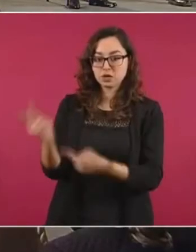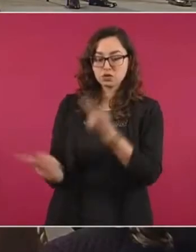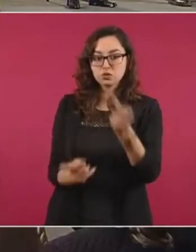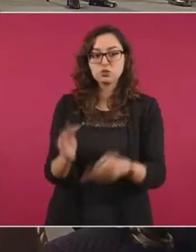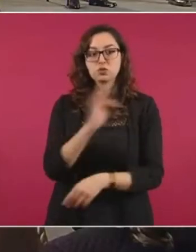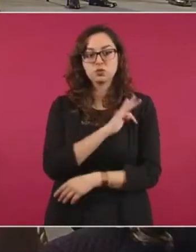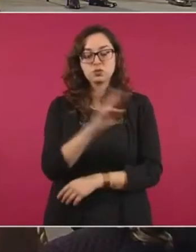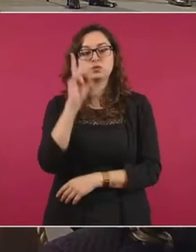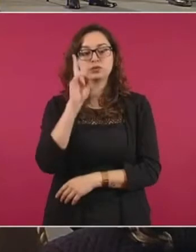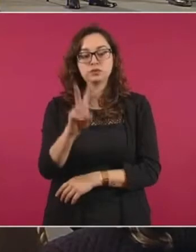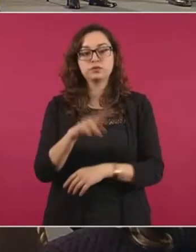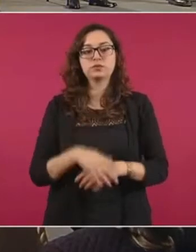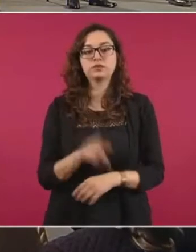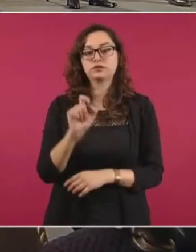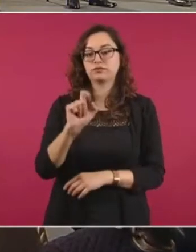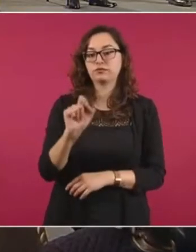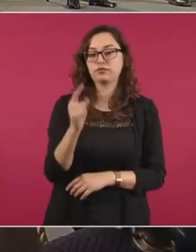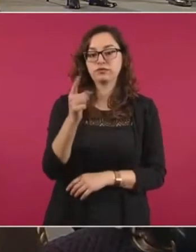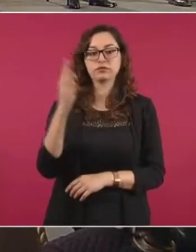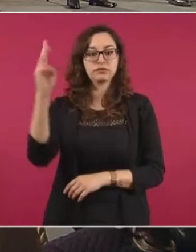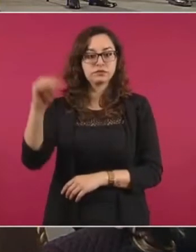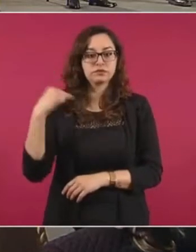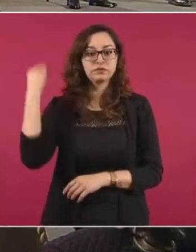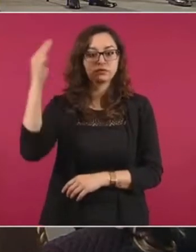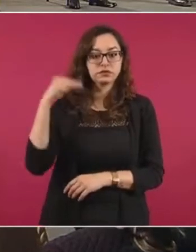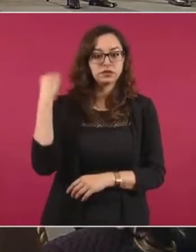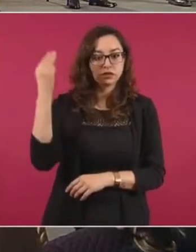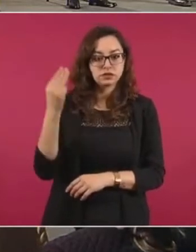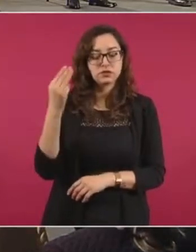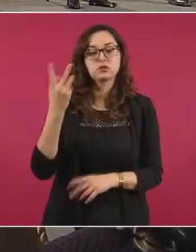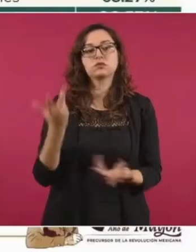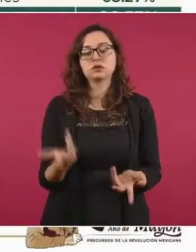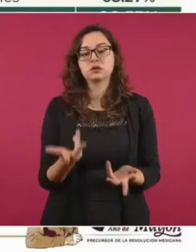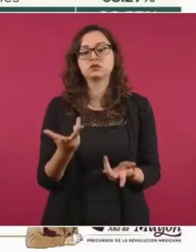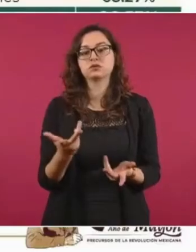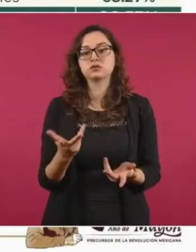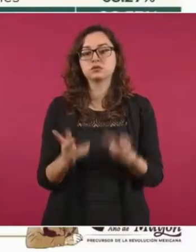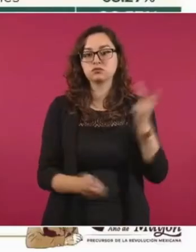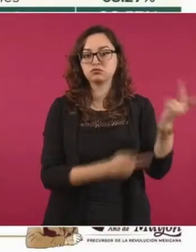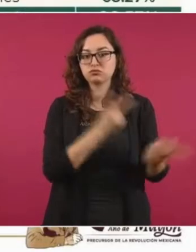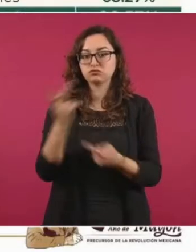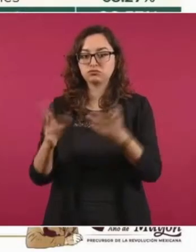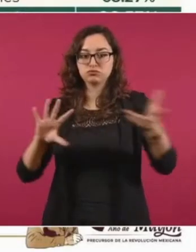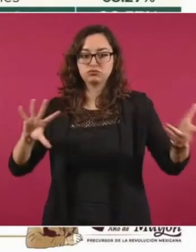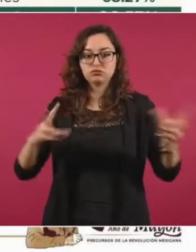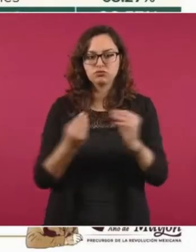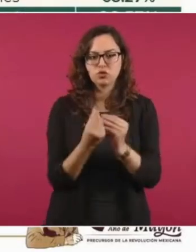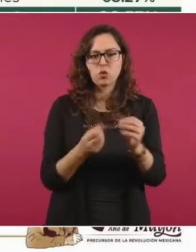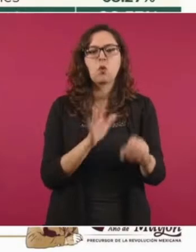El día 21 de marzo, la globalidad de estos 9 indicadores nos dieron un resultado de